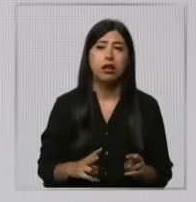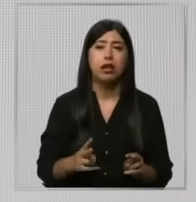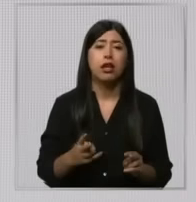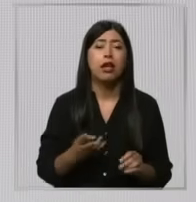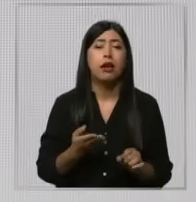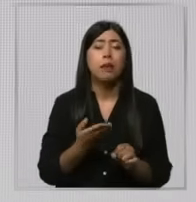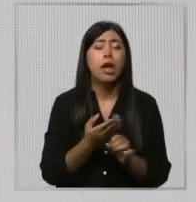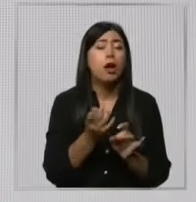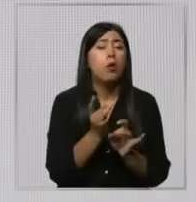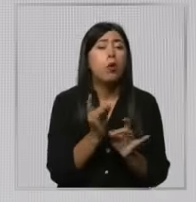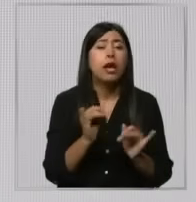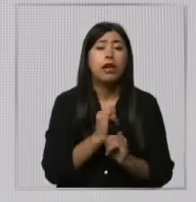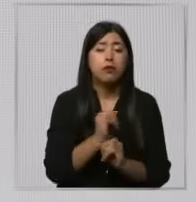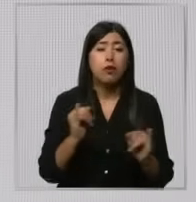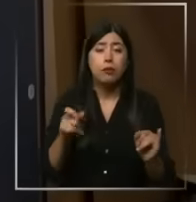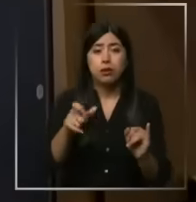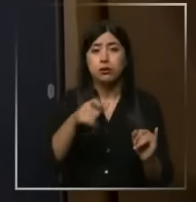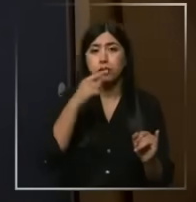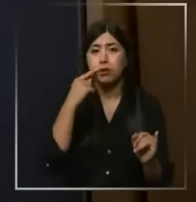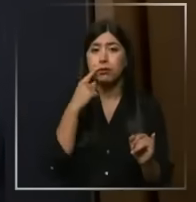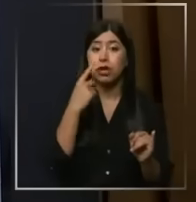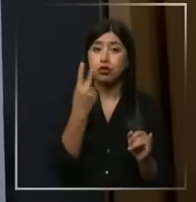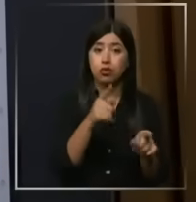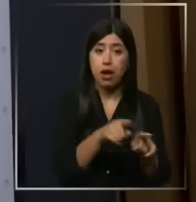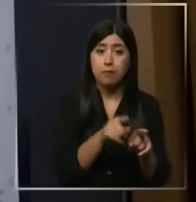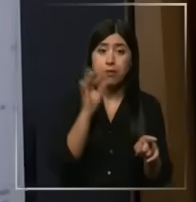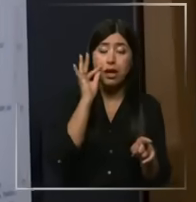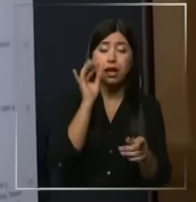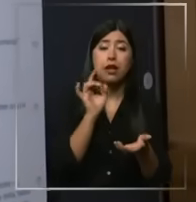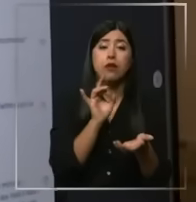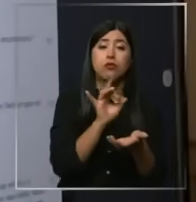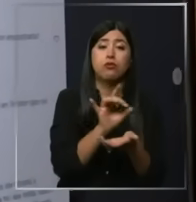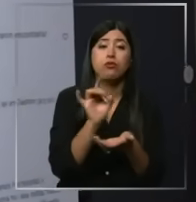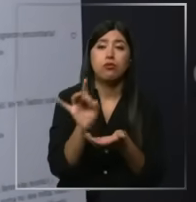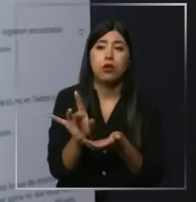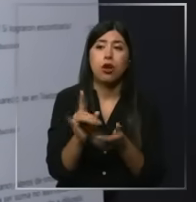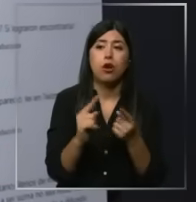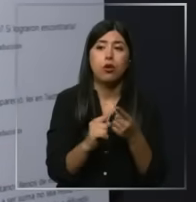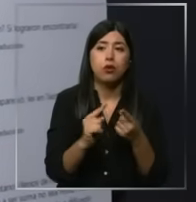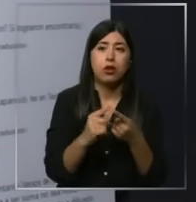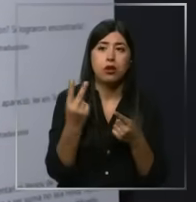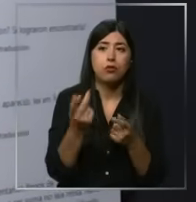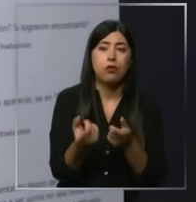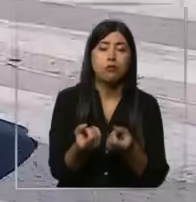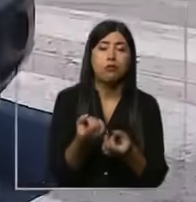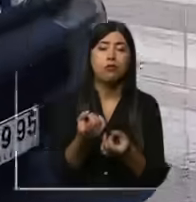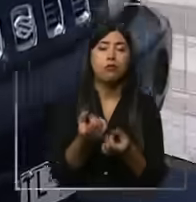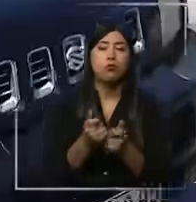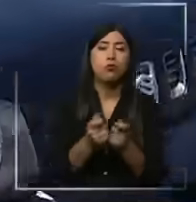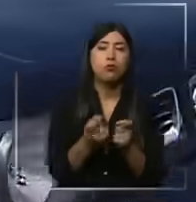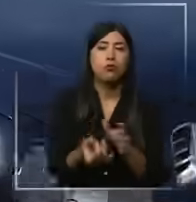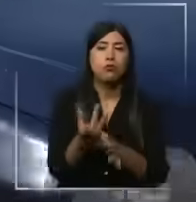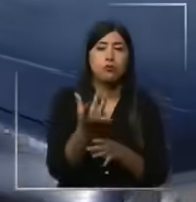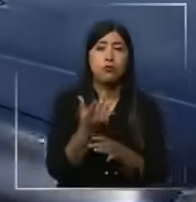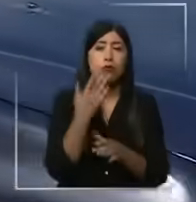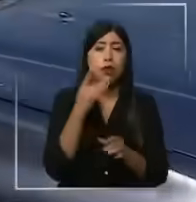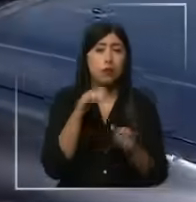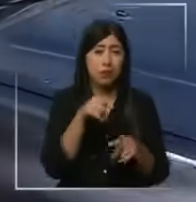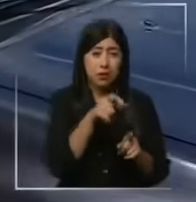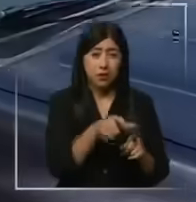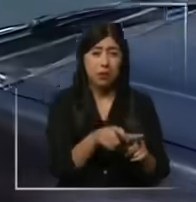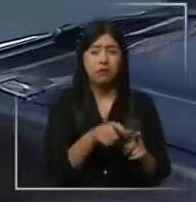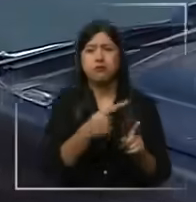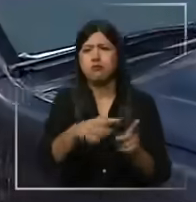cualquier tipo de información sobre su hermana se le haga llegar a los contactos que facilitó en sus redes sociales. Como él, son cientos